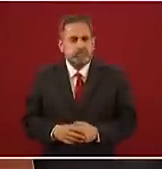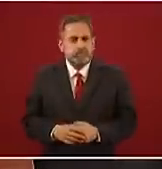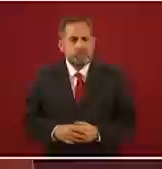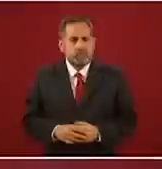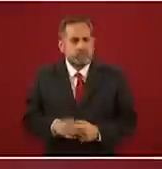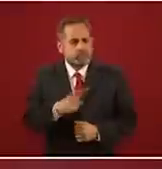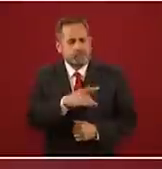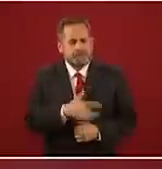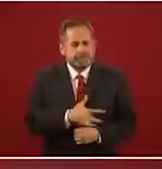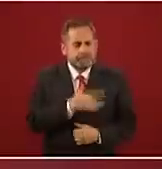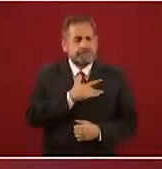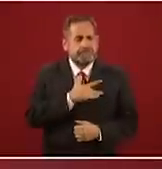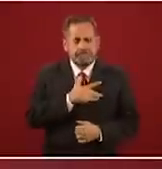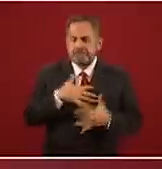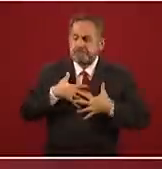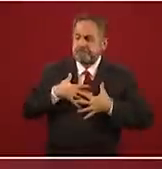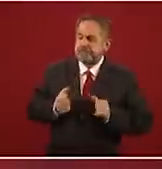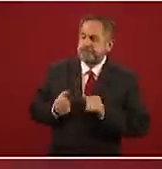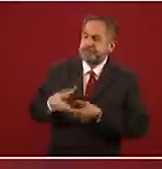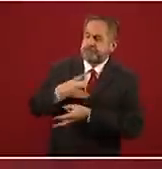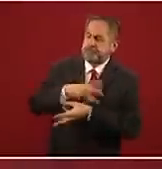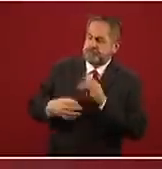son humanistas.